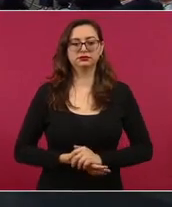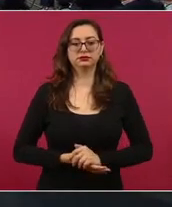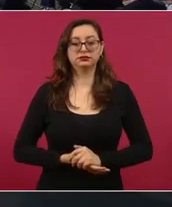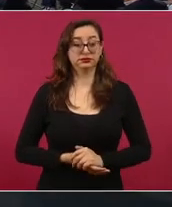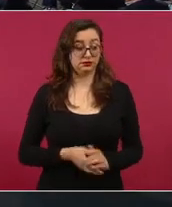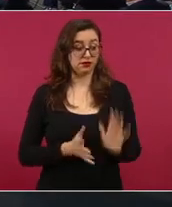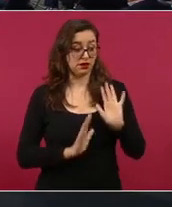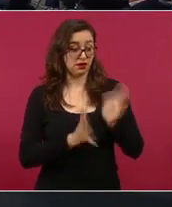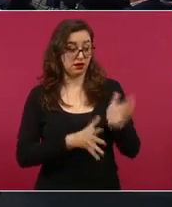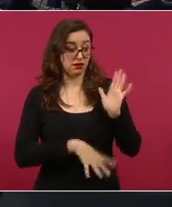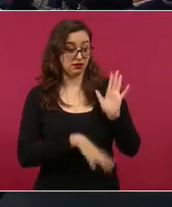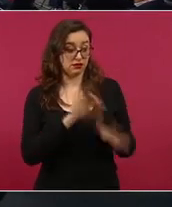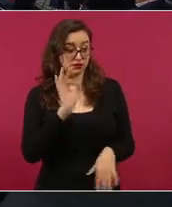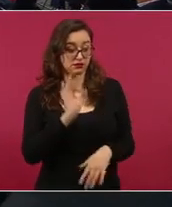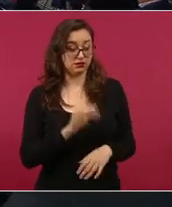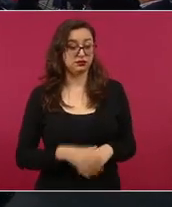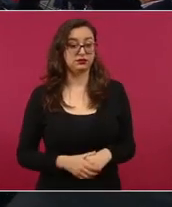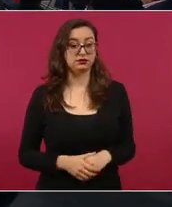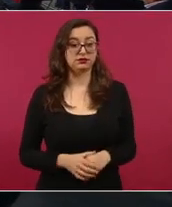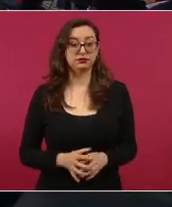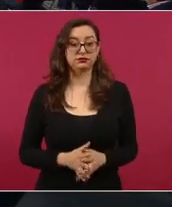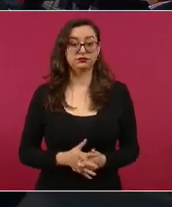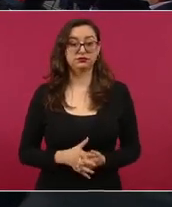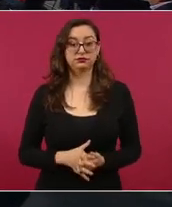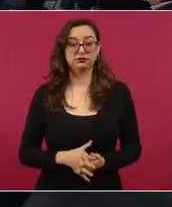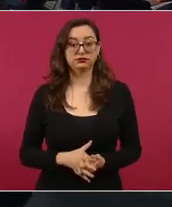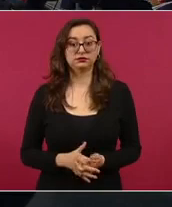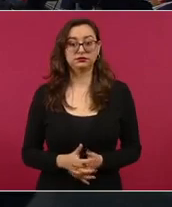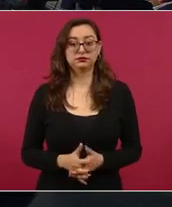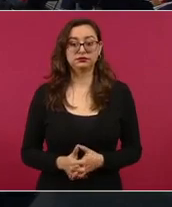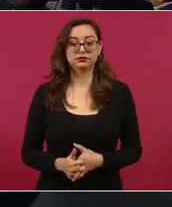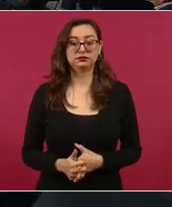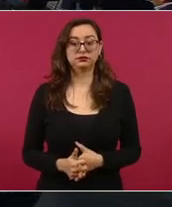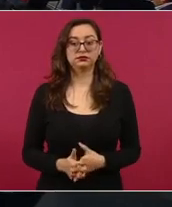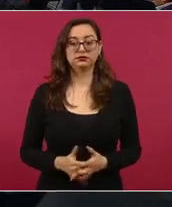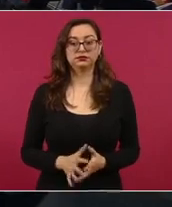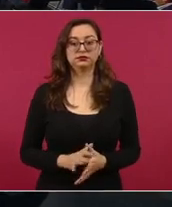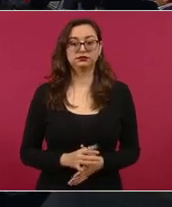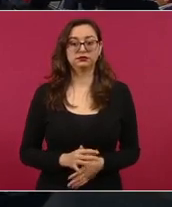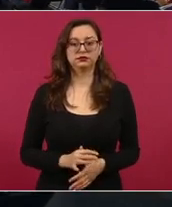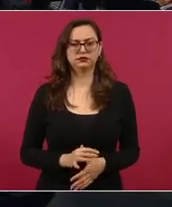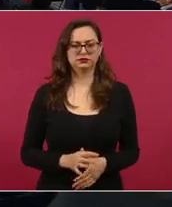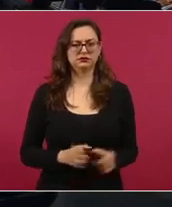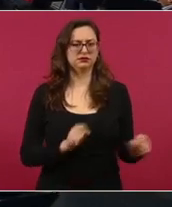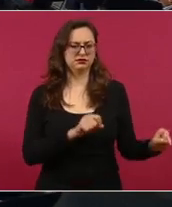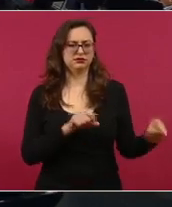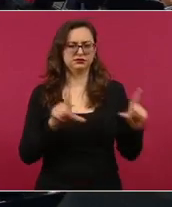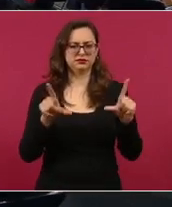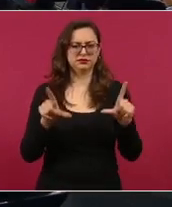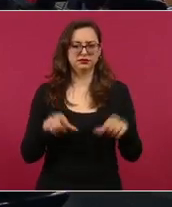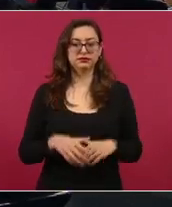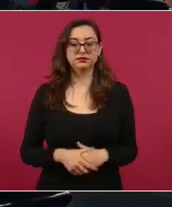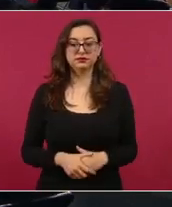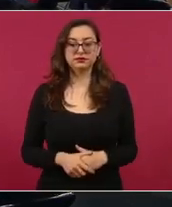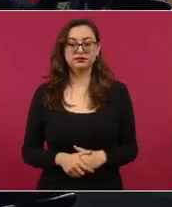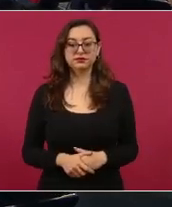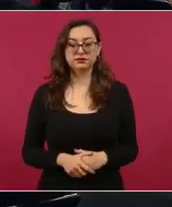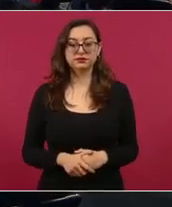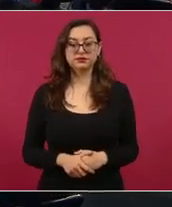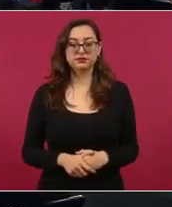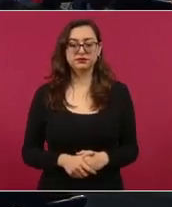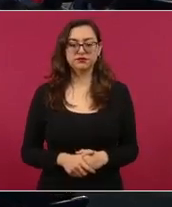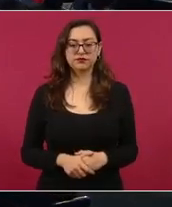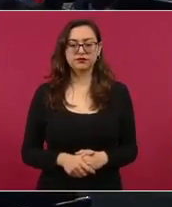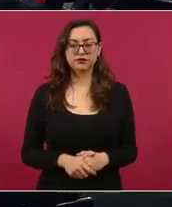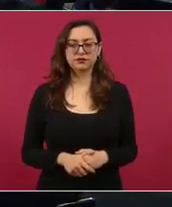¿lo tienen? Por una lista de las tendencias, está en el séptimo lugar. Sí, pero a ver, ponlo. Y ahí ponemos dos reclamos para la